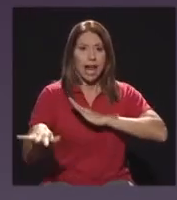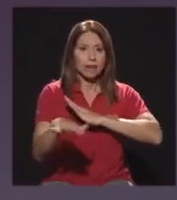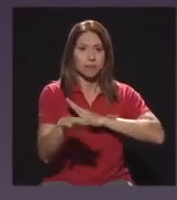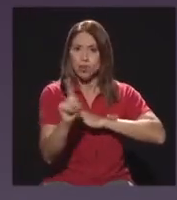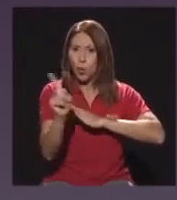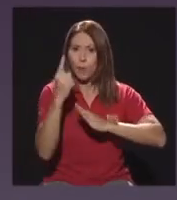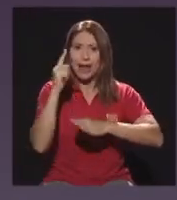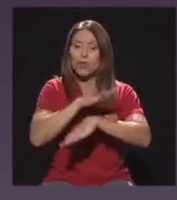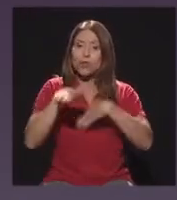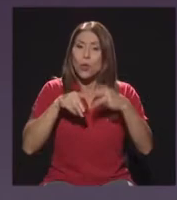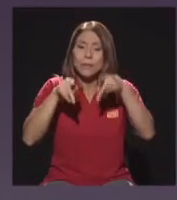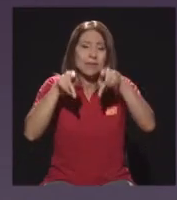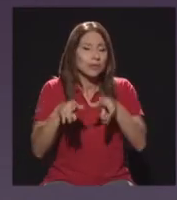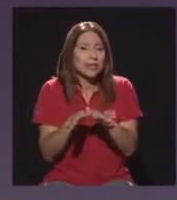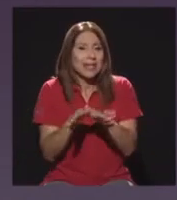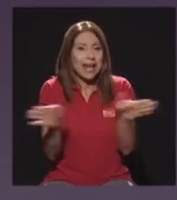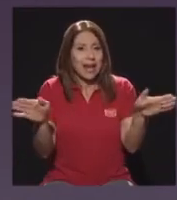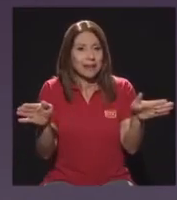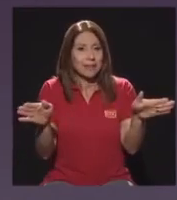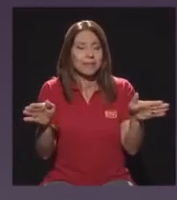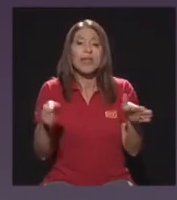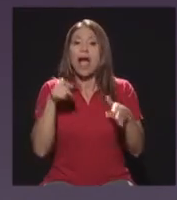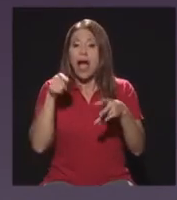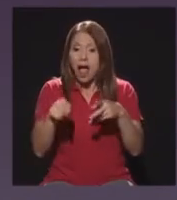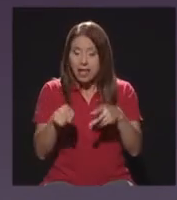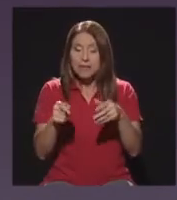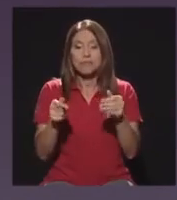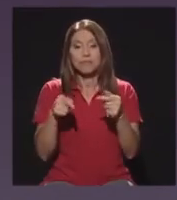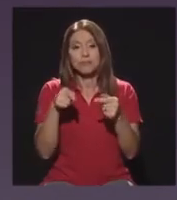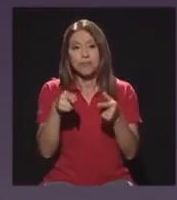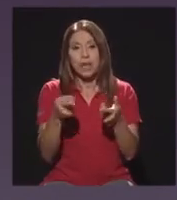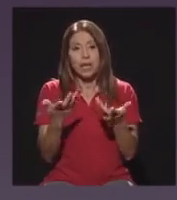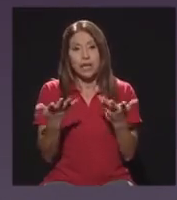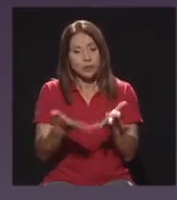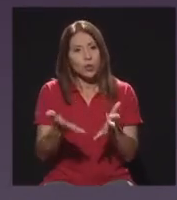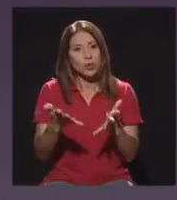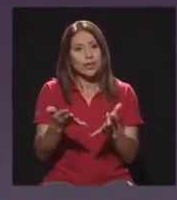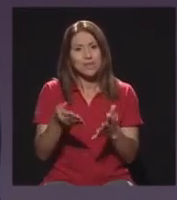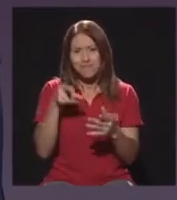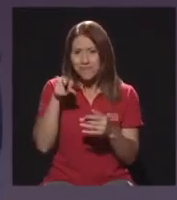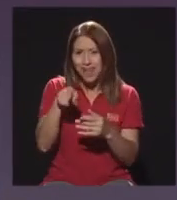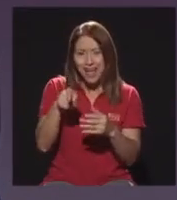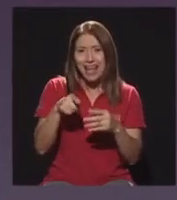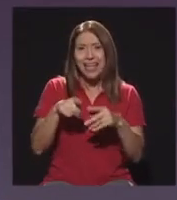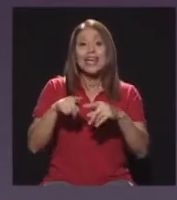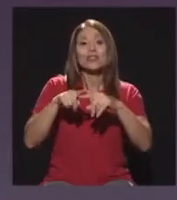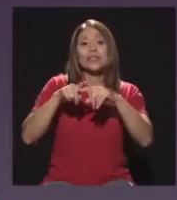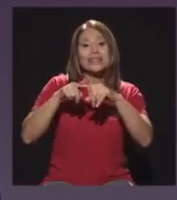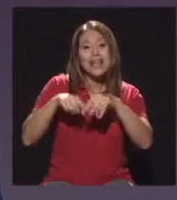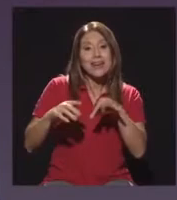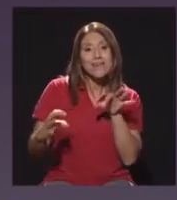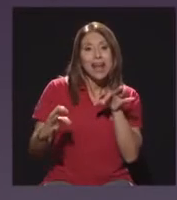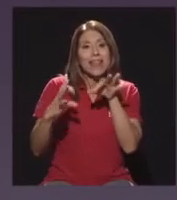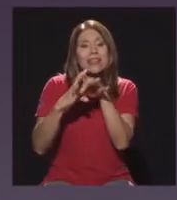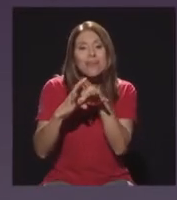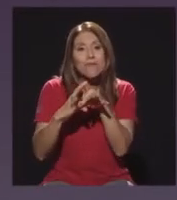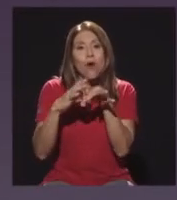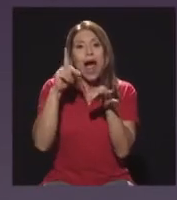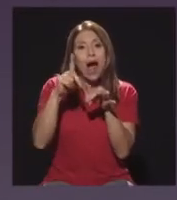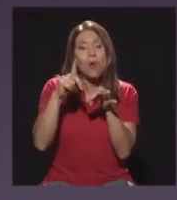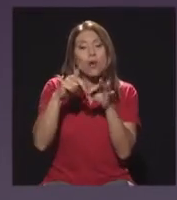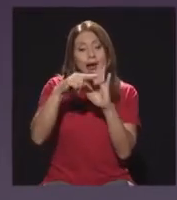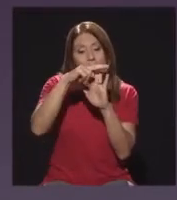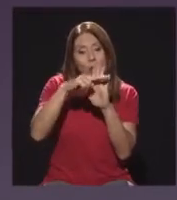general y a partir de ahí este es donde viene aquello que es relativo a una normativa escrita